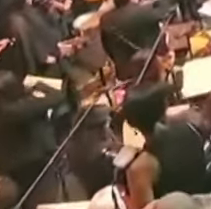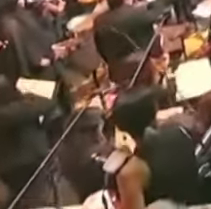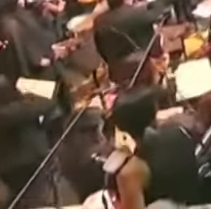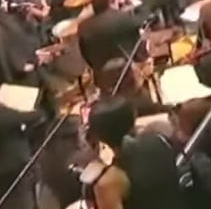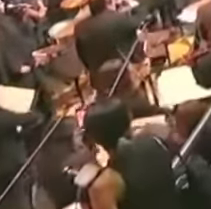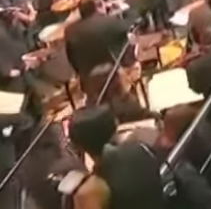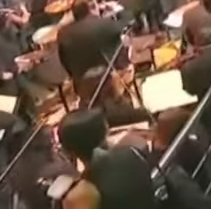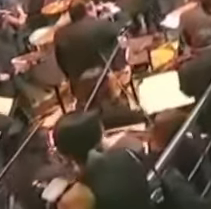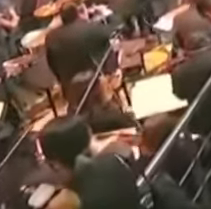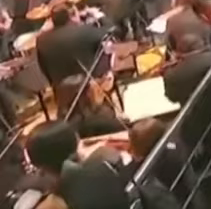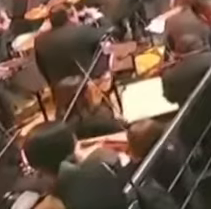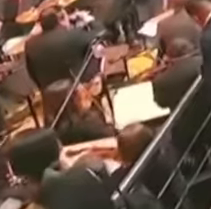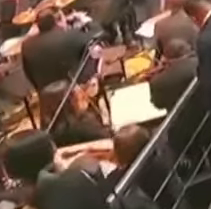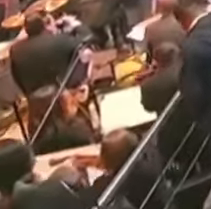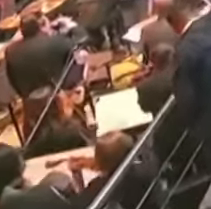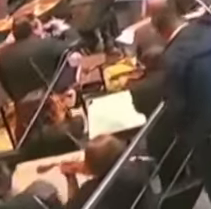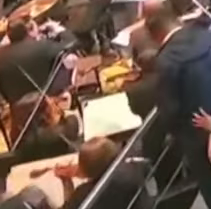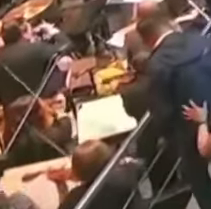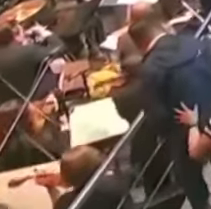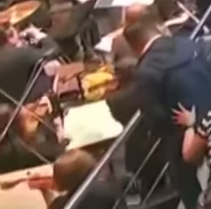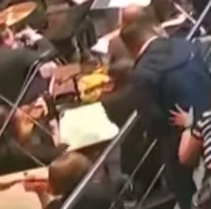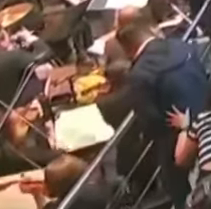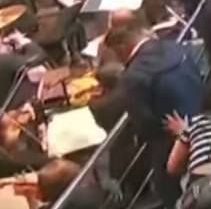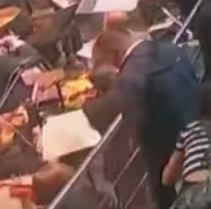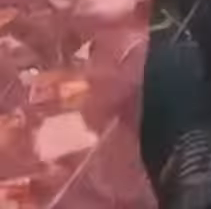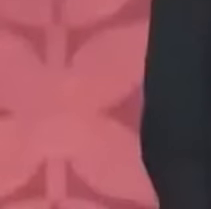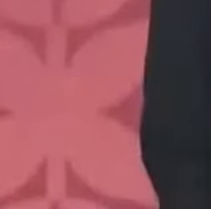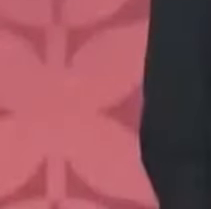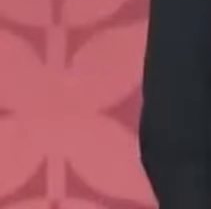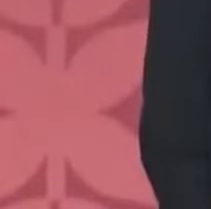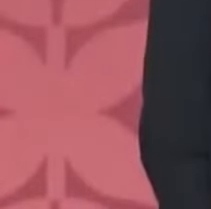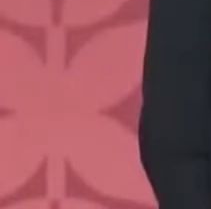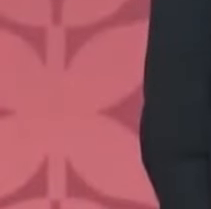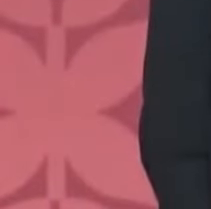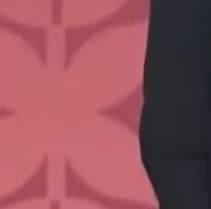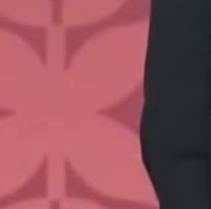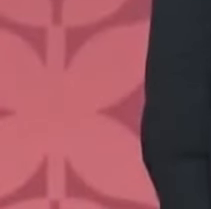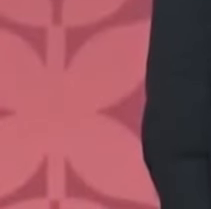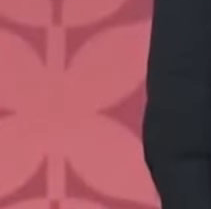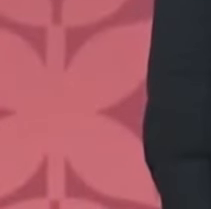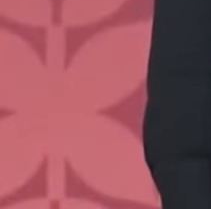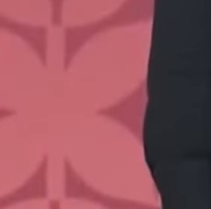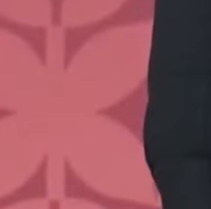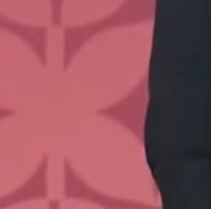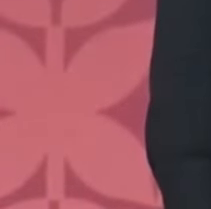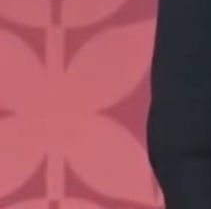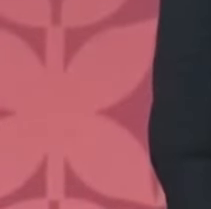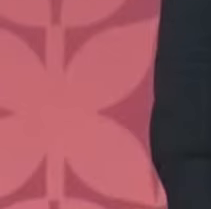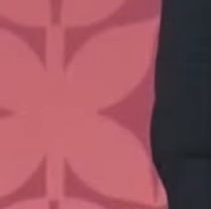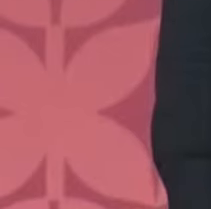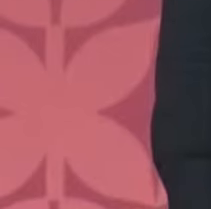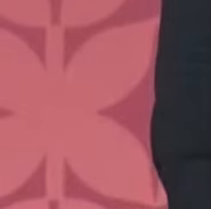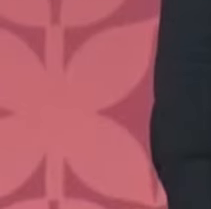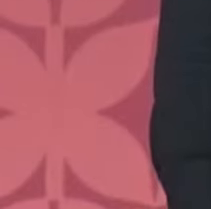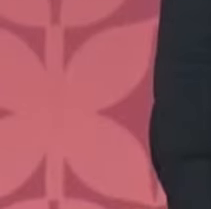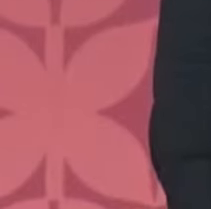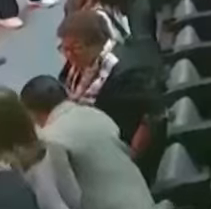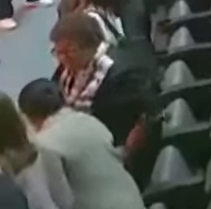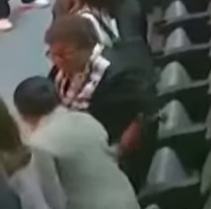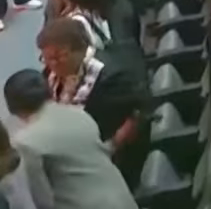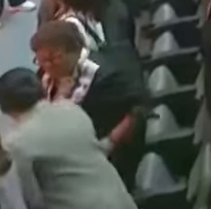tambor. Y retienden sus centros de tierra al sonoro rugir de